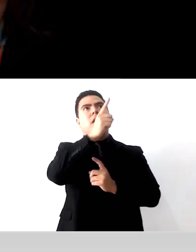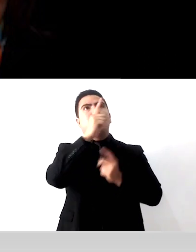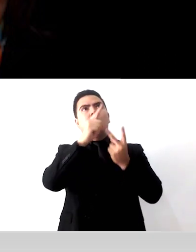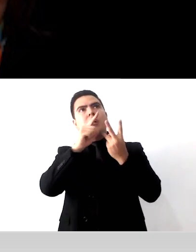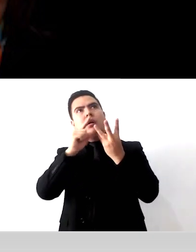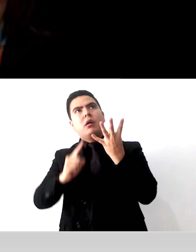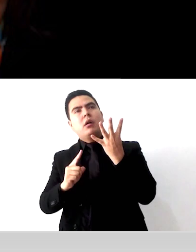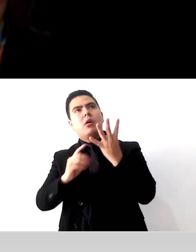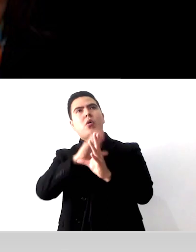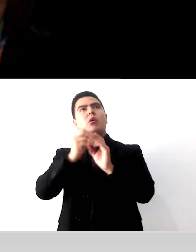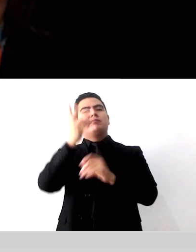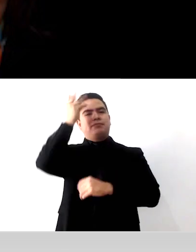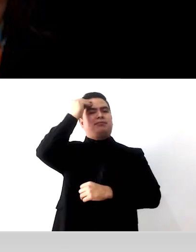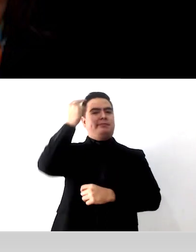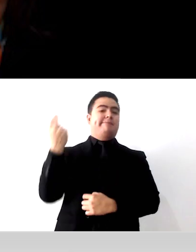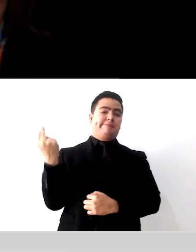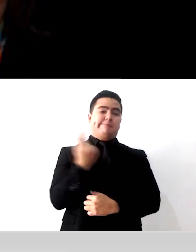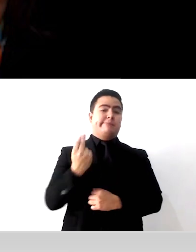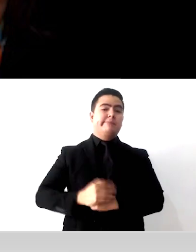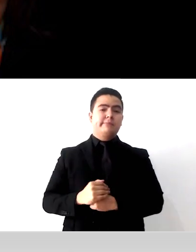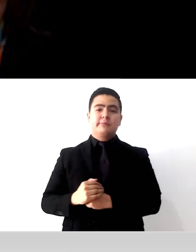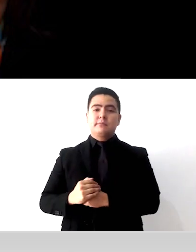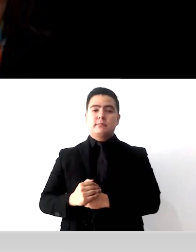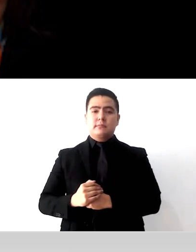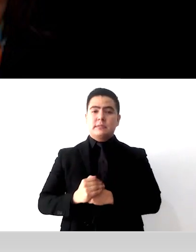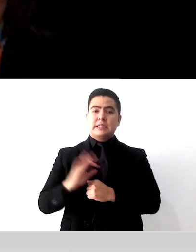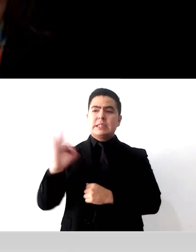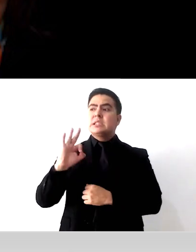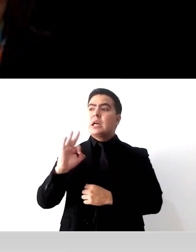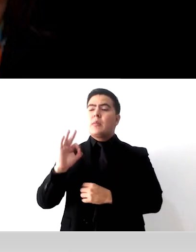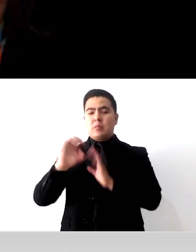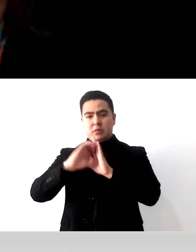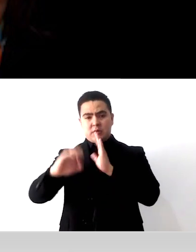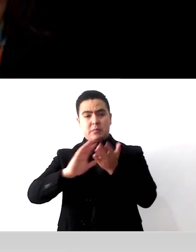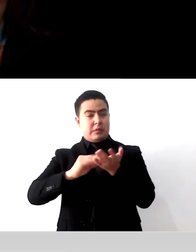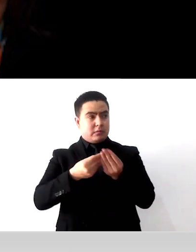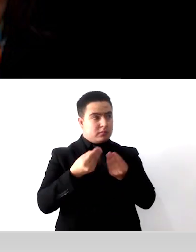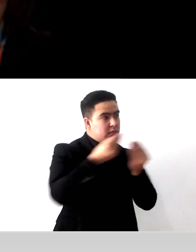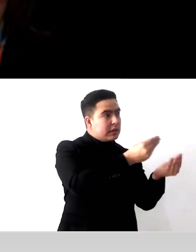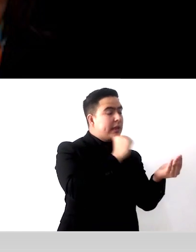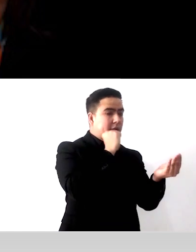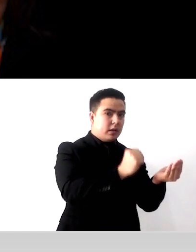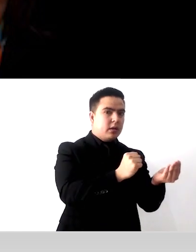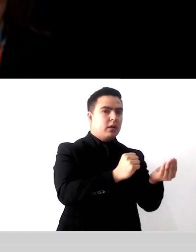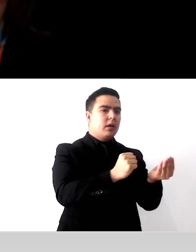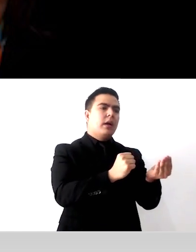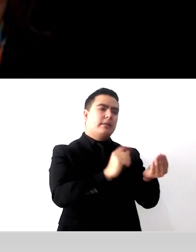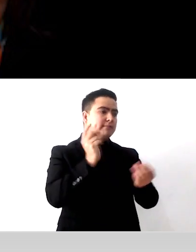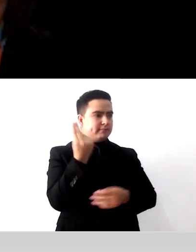que no resuelven o que no les reciben el documento, ¿no? Entonces van al tribunal local